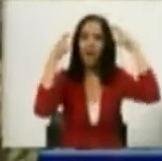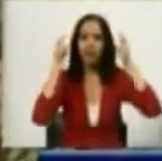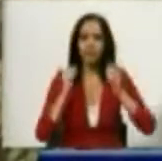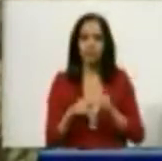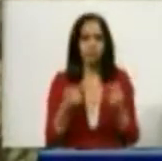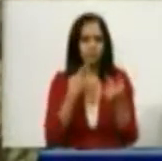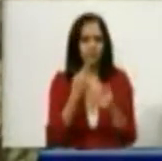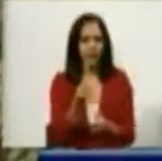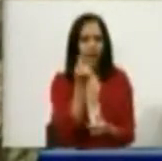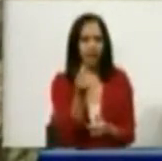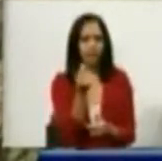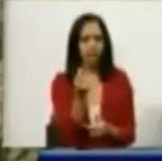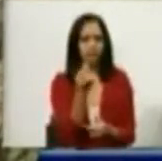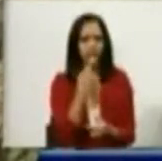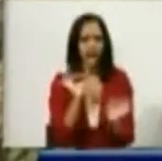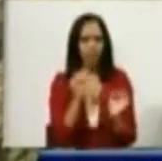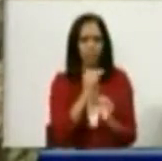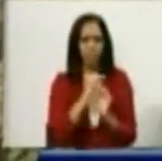Chávez nada nada